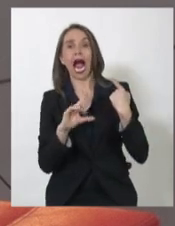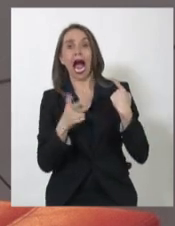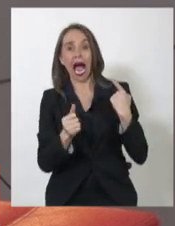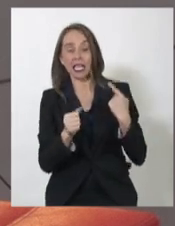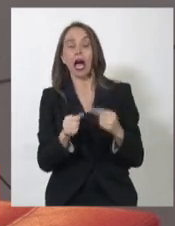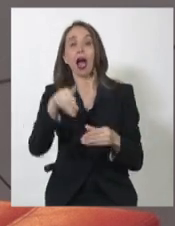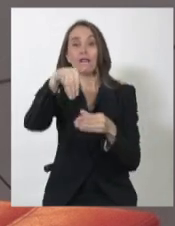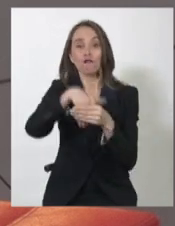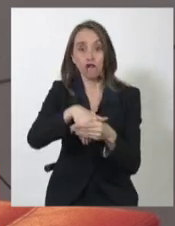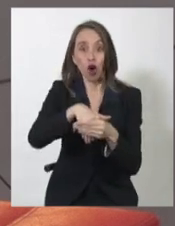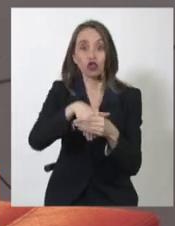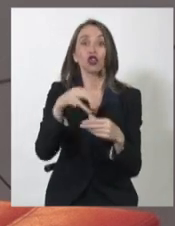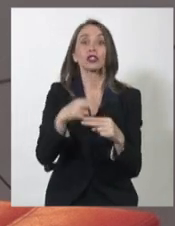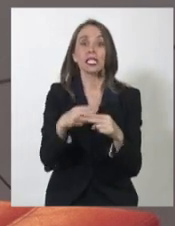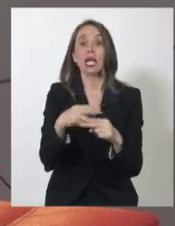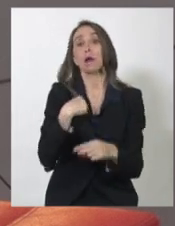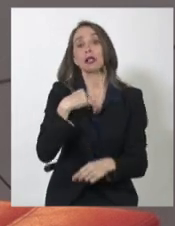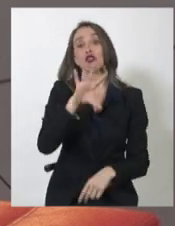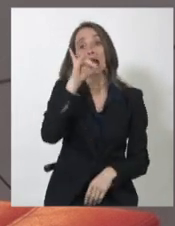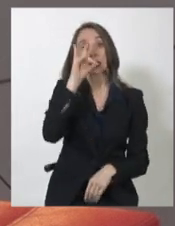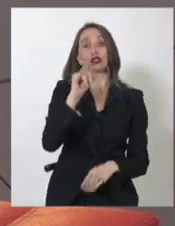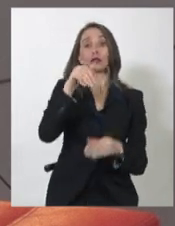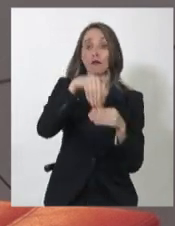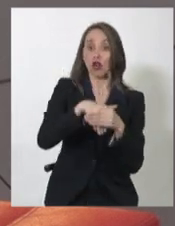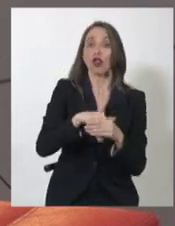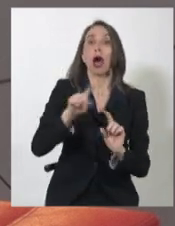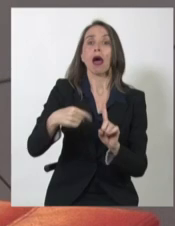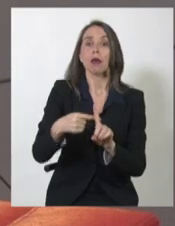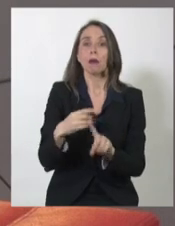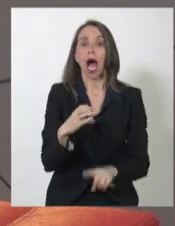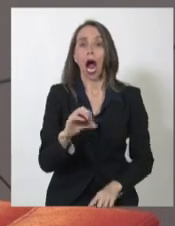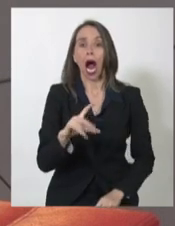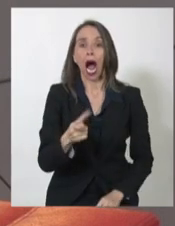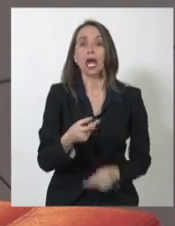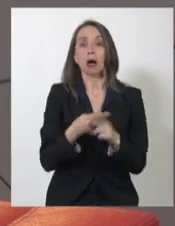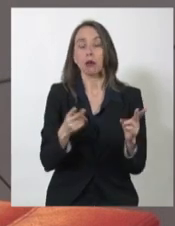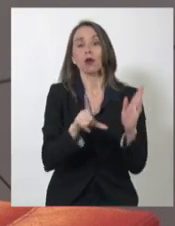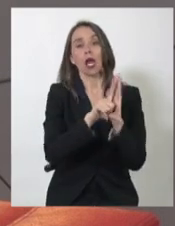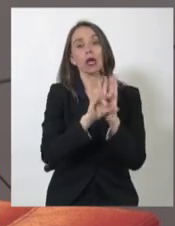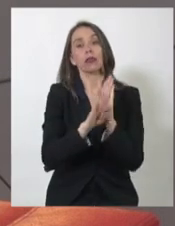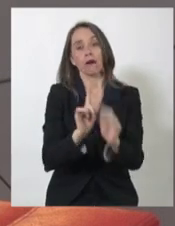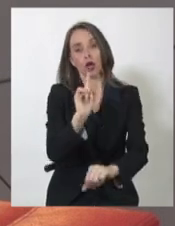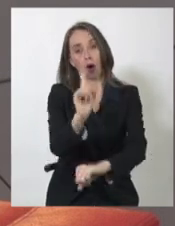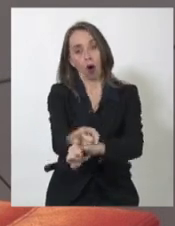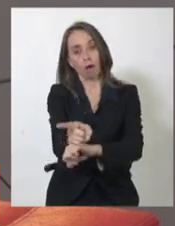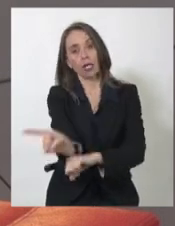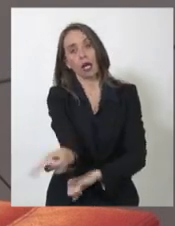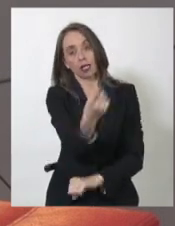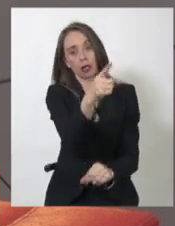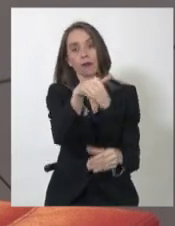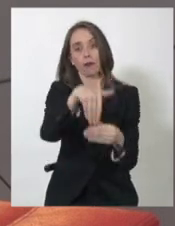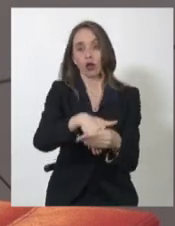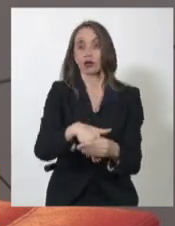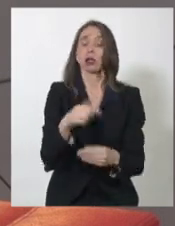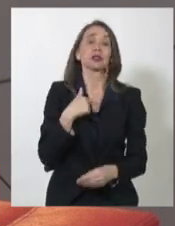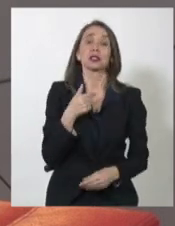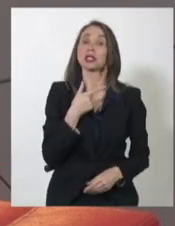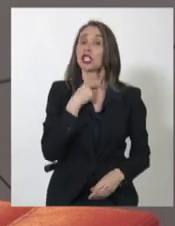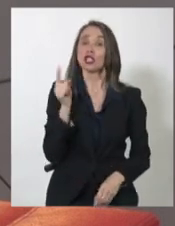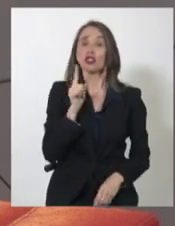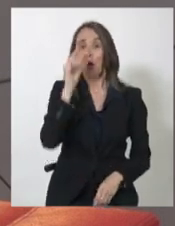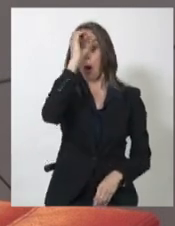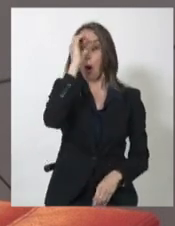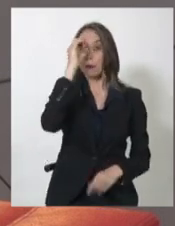que también es una carga pública. Y en tanto que carga pública, deberíamos estar obligados a ir a votar, aunque yo no tenga una